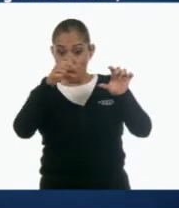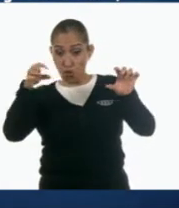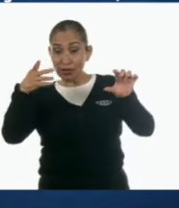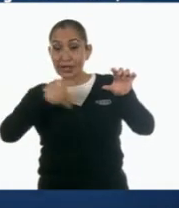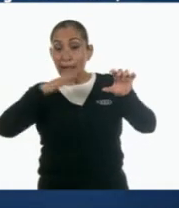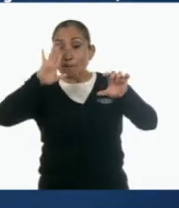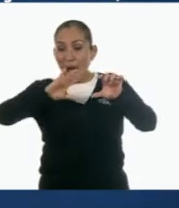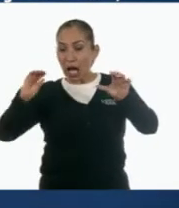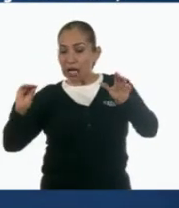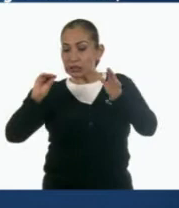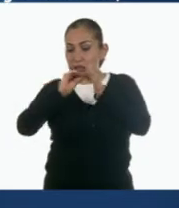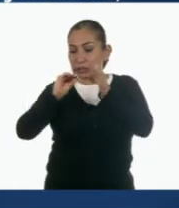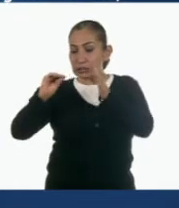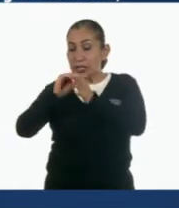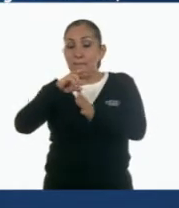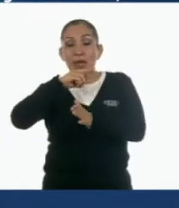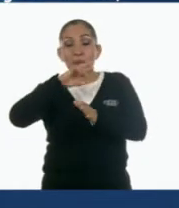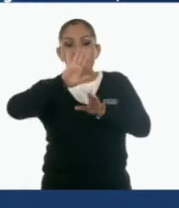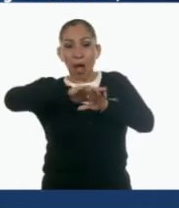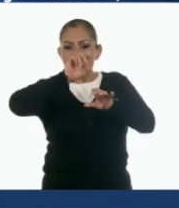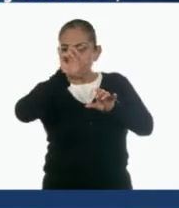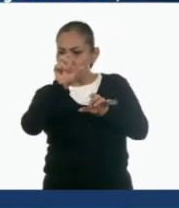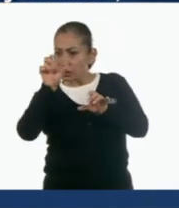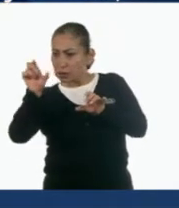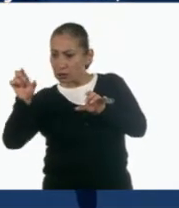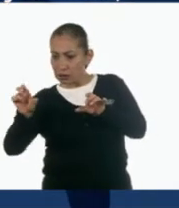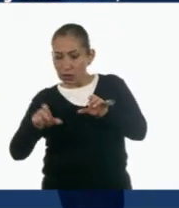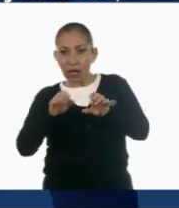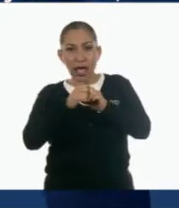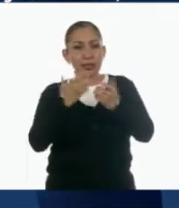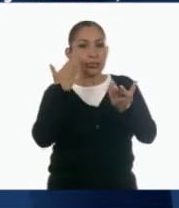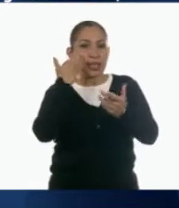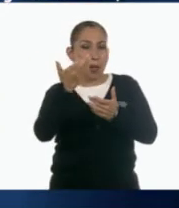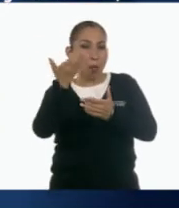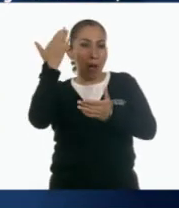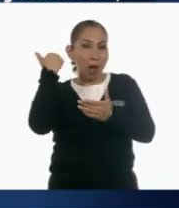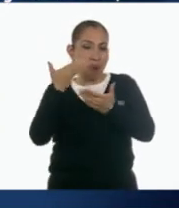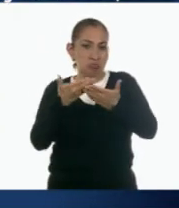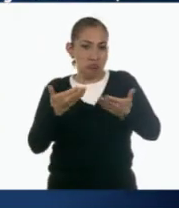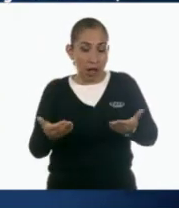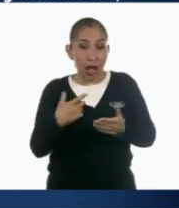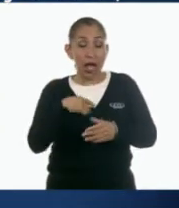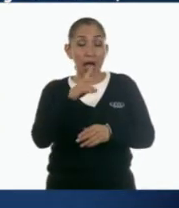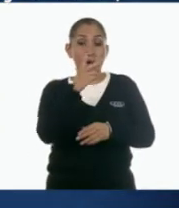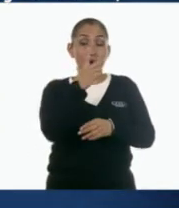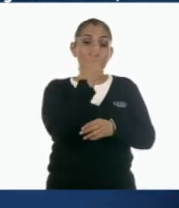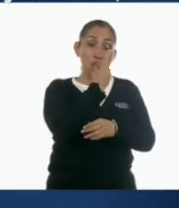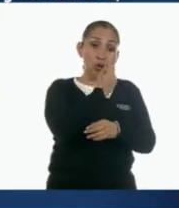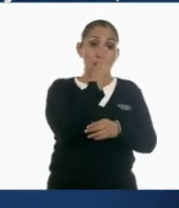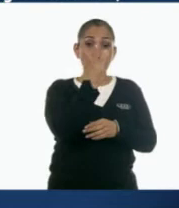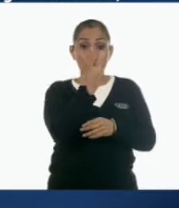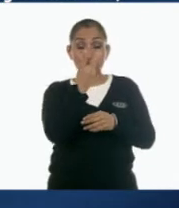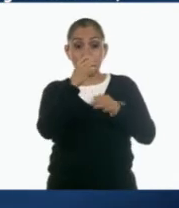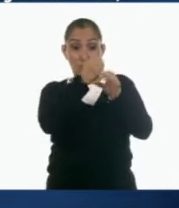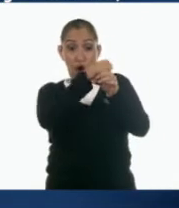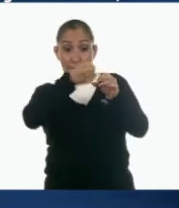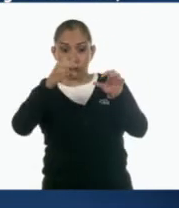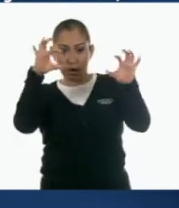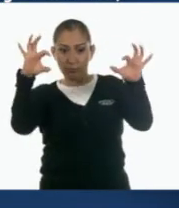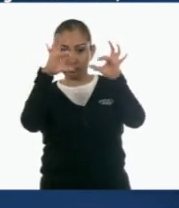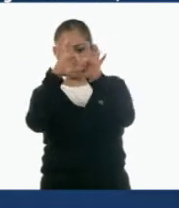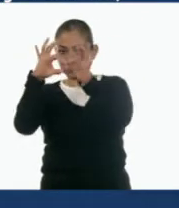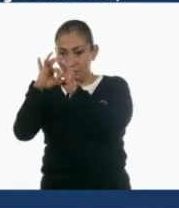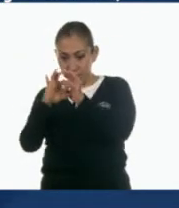tienen más de un verbo conjugado. Están formadas por dos o más oraciones simples que se